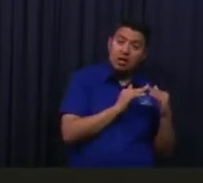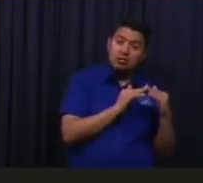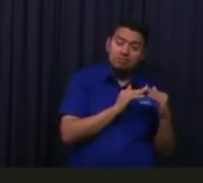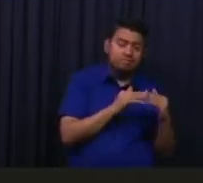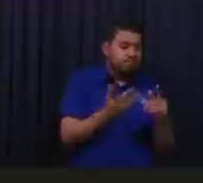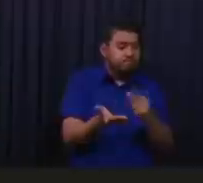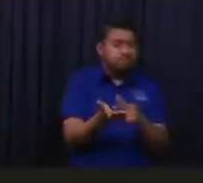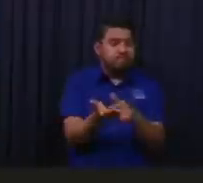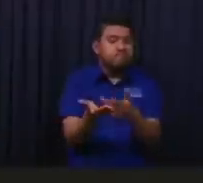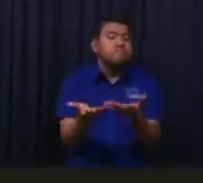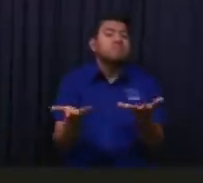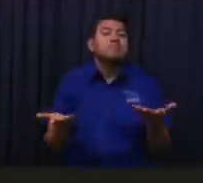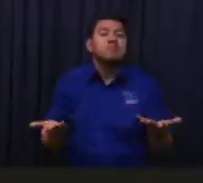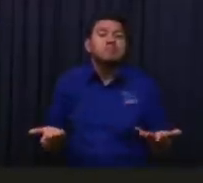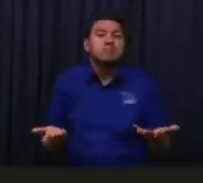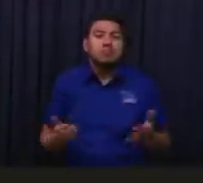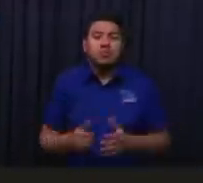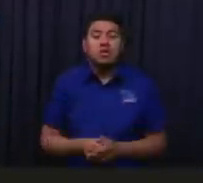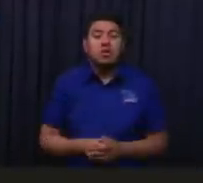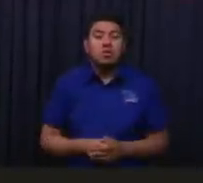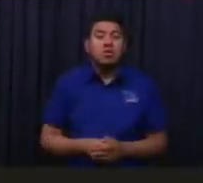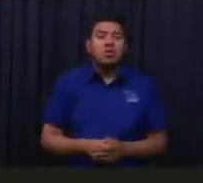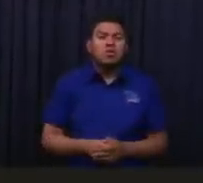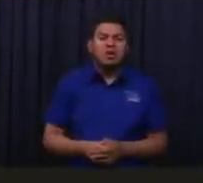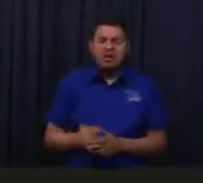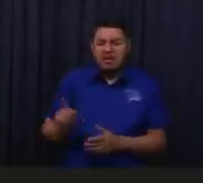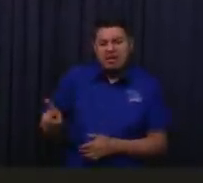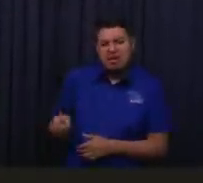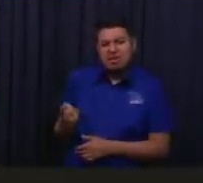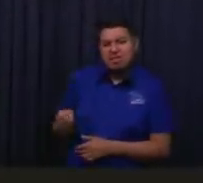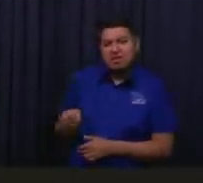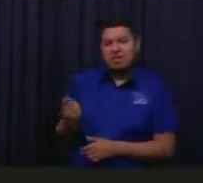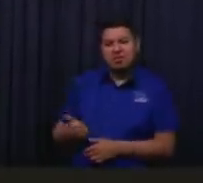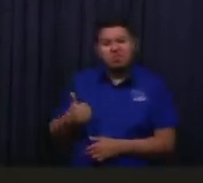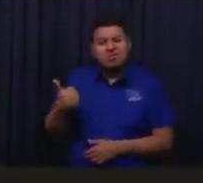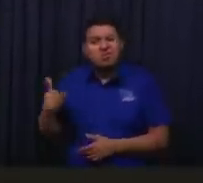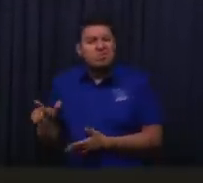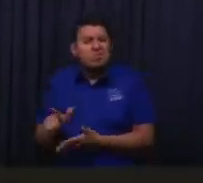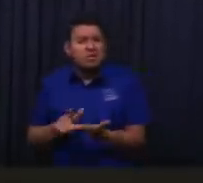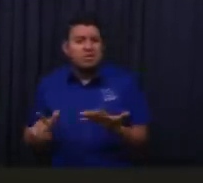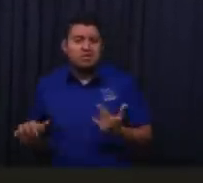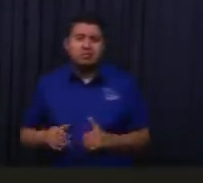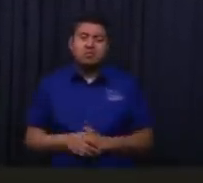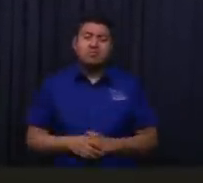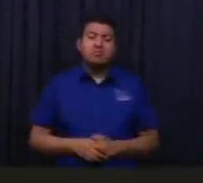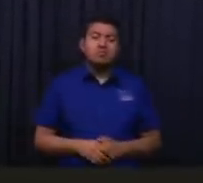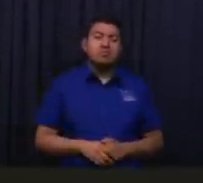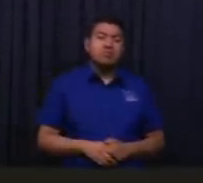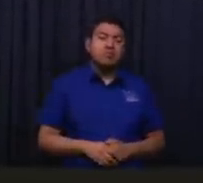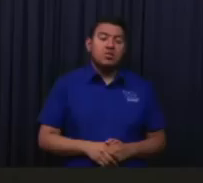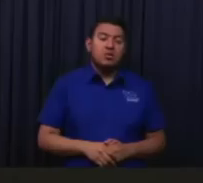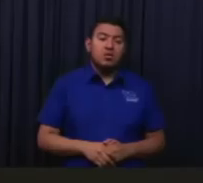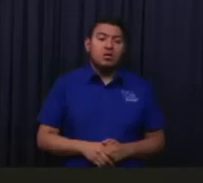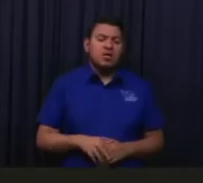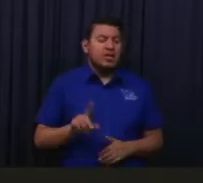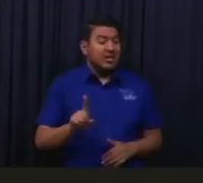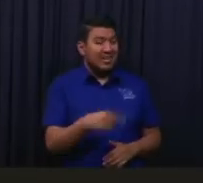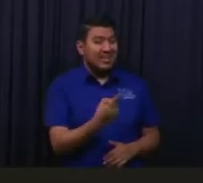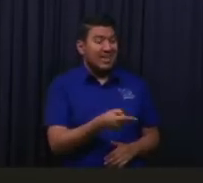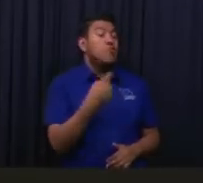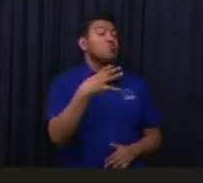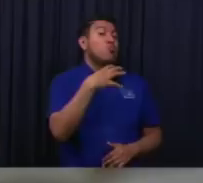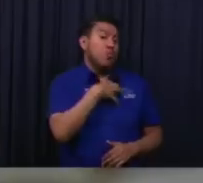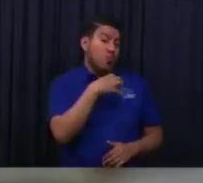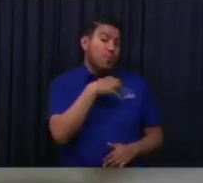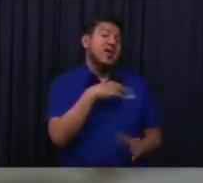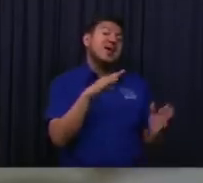a pedir cuentas. No tienes por qué estar juzgando casas ajenas. Juzga la tuya. Esa mujer está